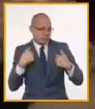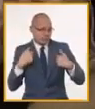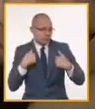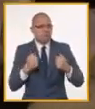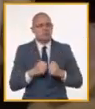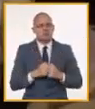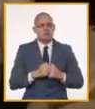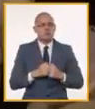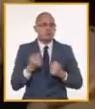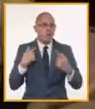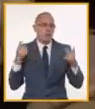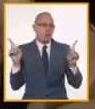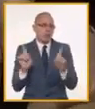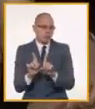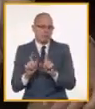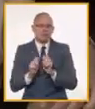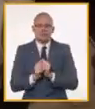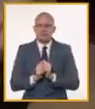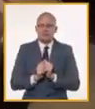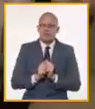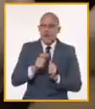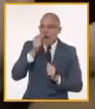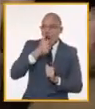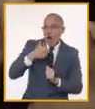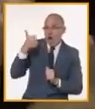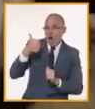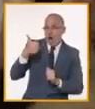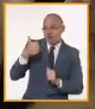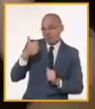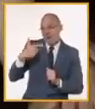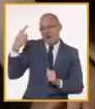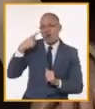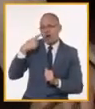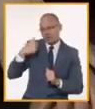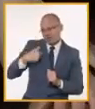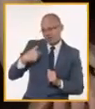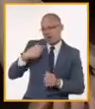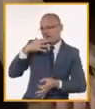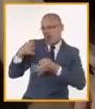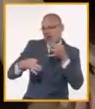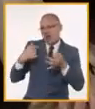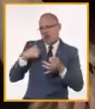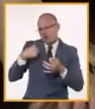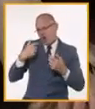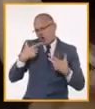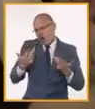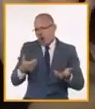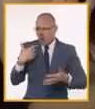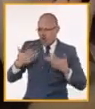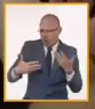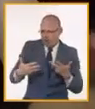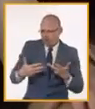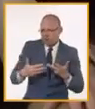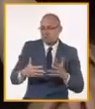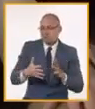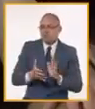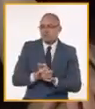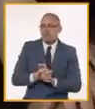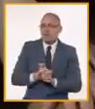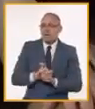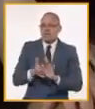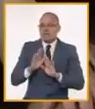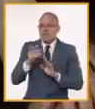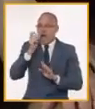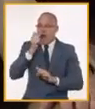volvió a salir de Cuba y habló por allá de lo que yo tenía ahí, etc. Y él me vio ahí con Urrutia